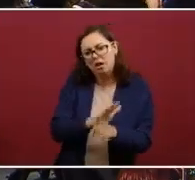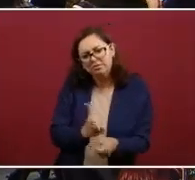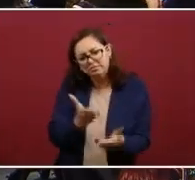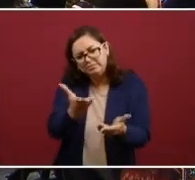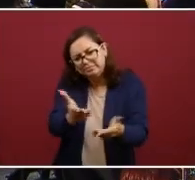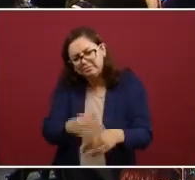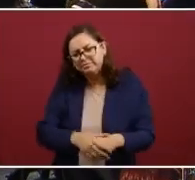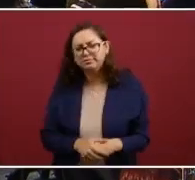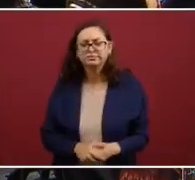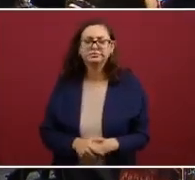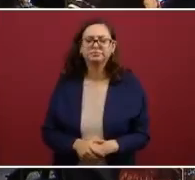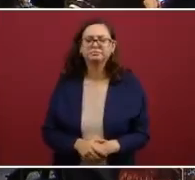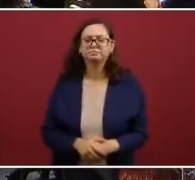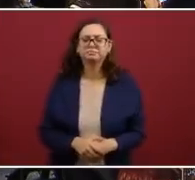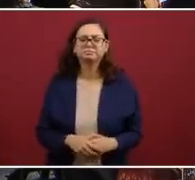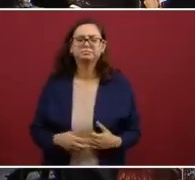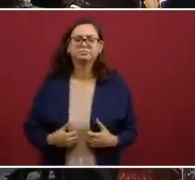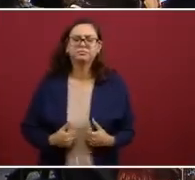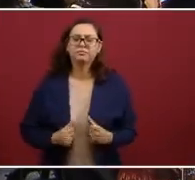Bueno,